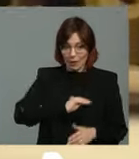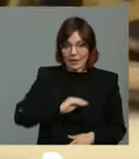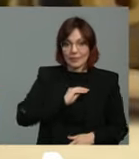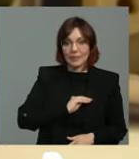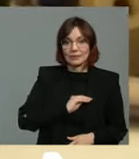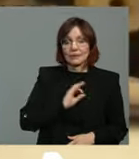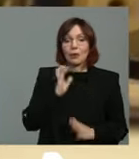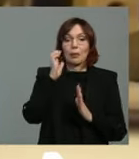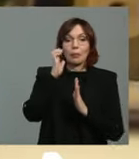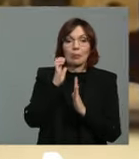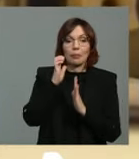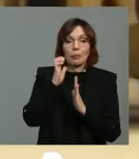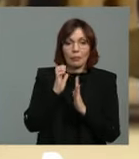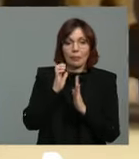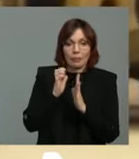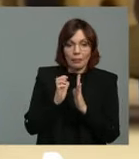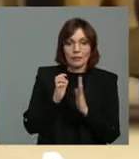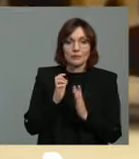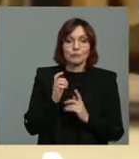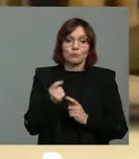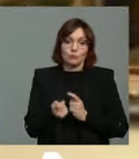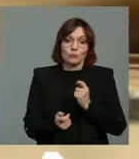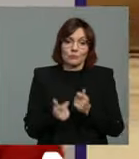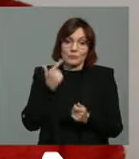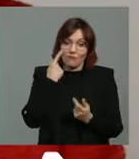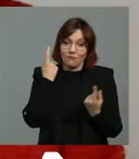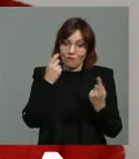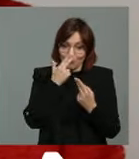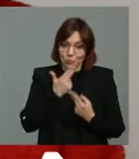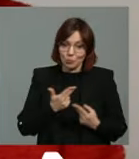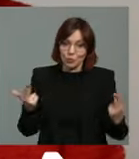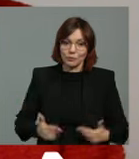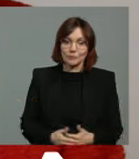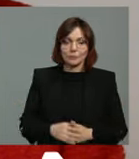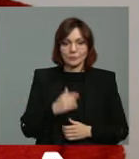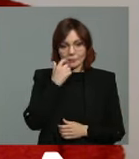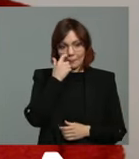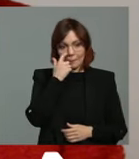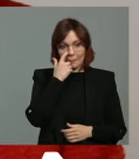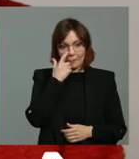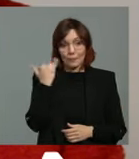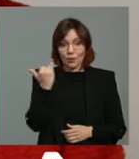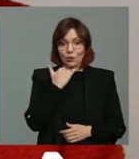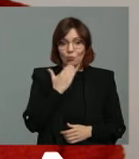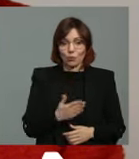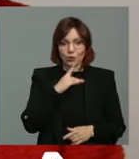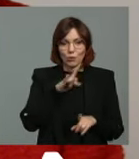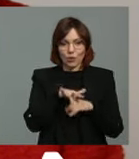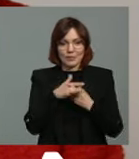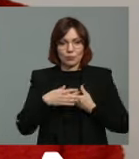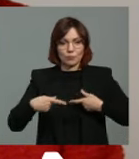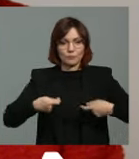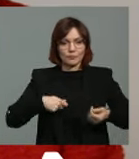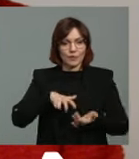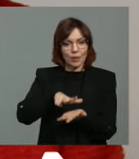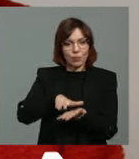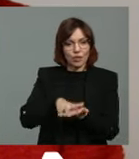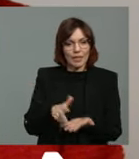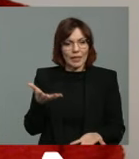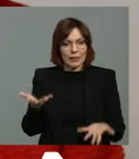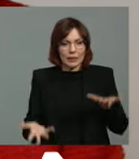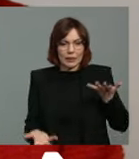pronunciadas eso es un poco con lo que tienen que ir jugando Ojalá sea más pronto que tarde porque la situación de incertidumbre en el mercado hipotecario